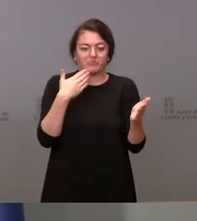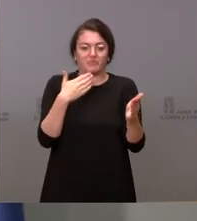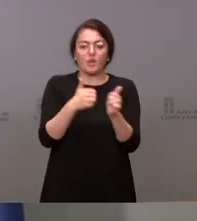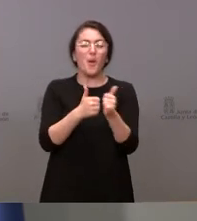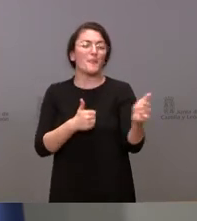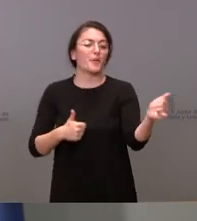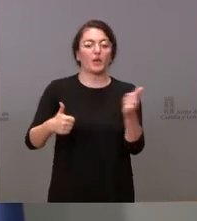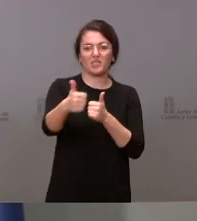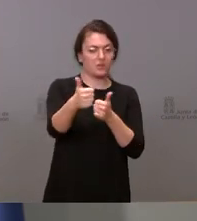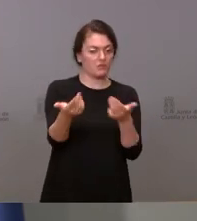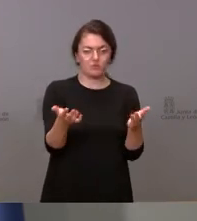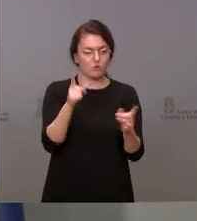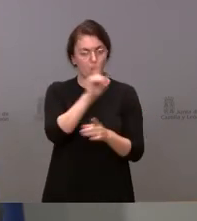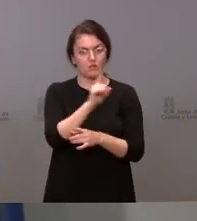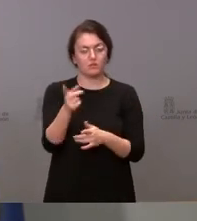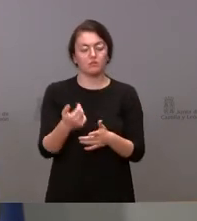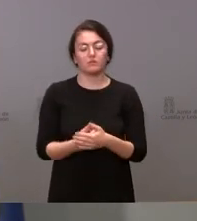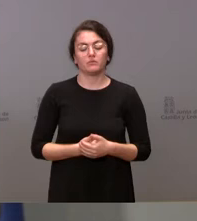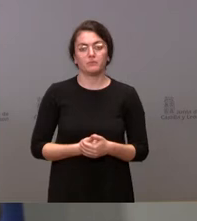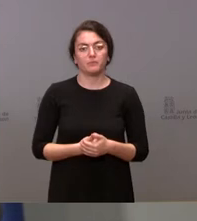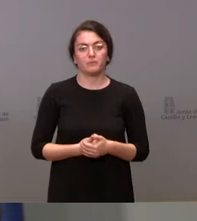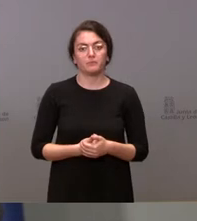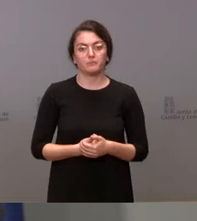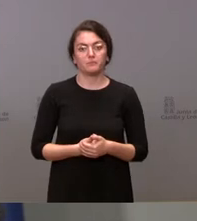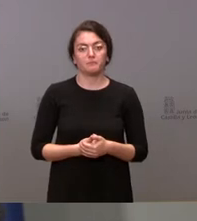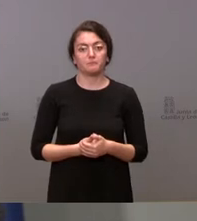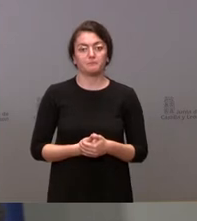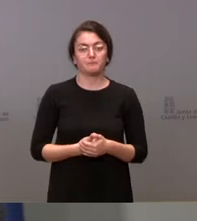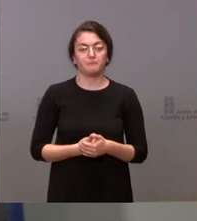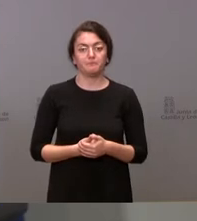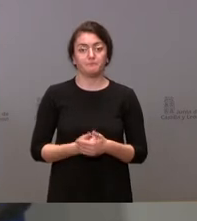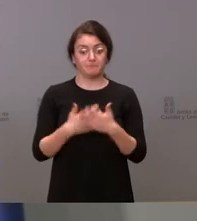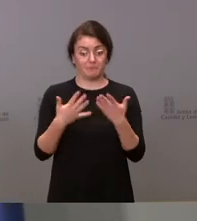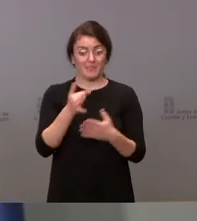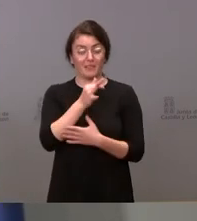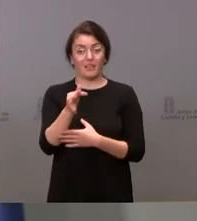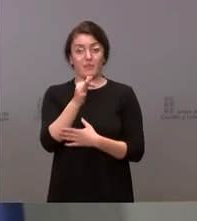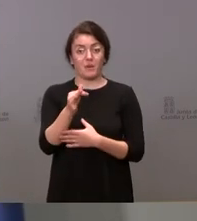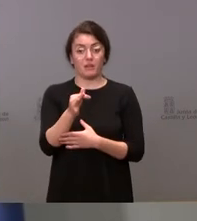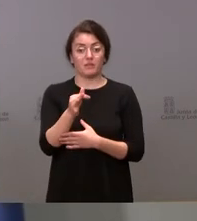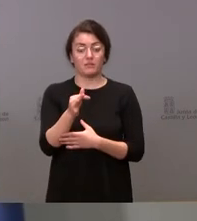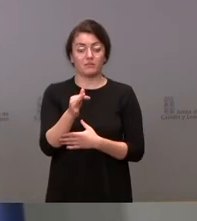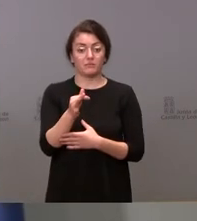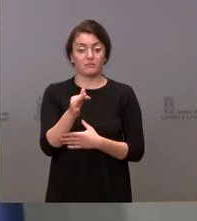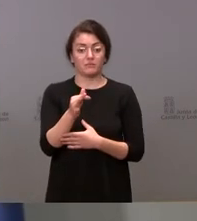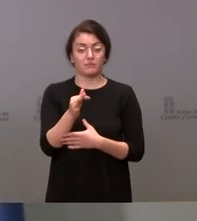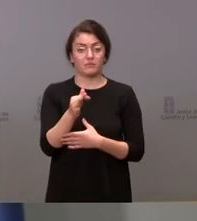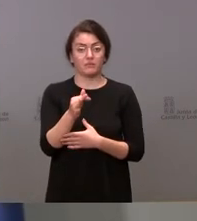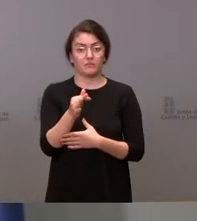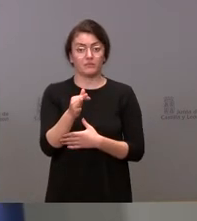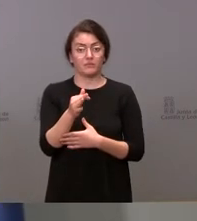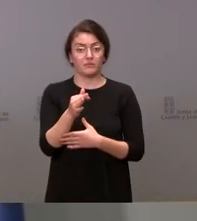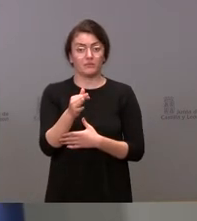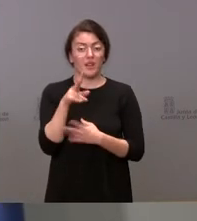auténtico disparate, ¿no? Esto, además, viene a suponer